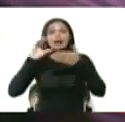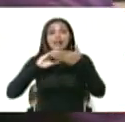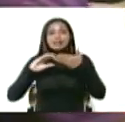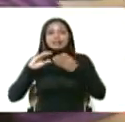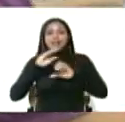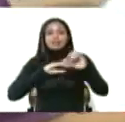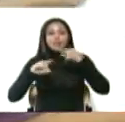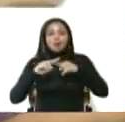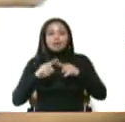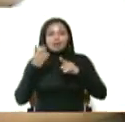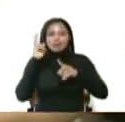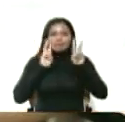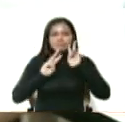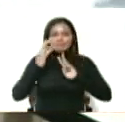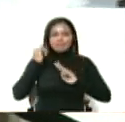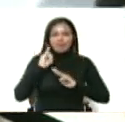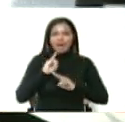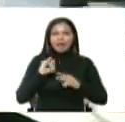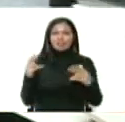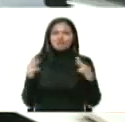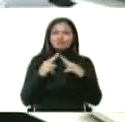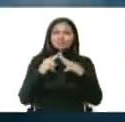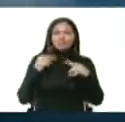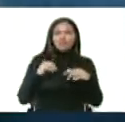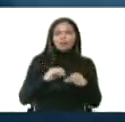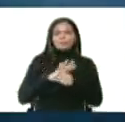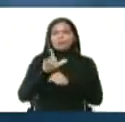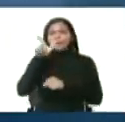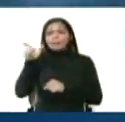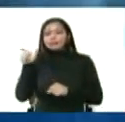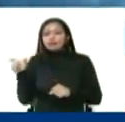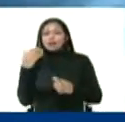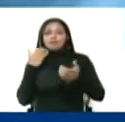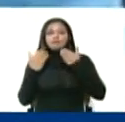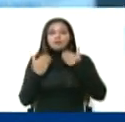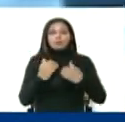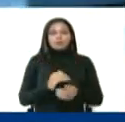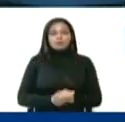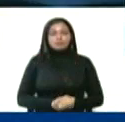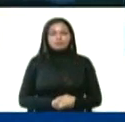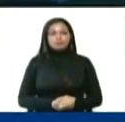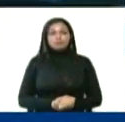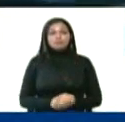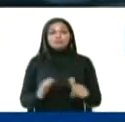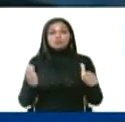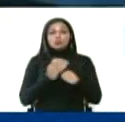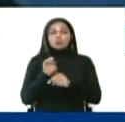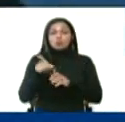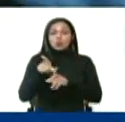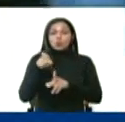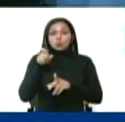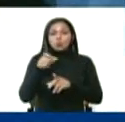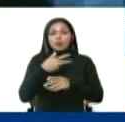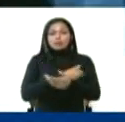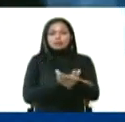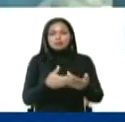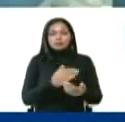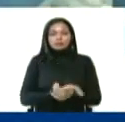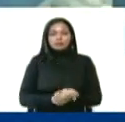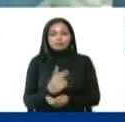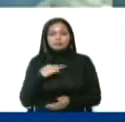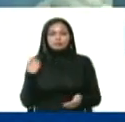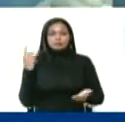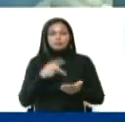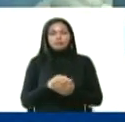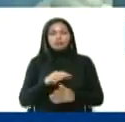clínicas y epidemiológicas relacionadas con el paciente del que se tomó la muestra. Presidente, aquí estamos